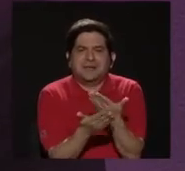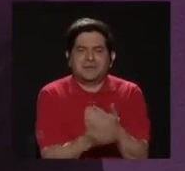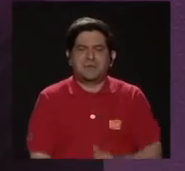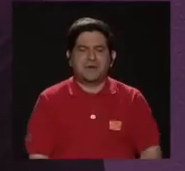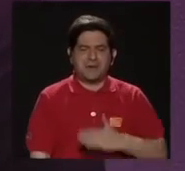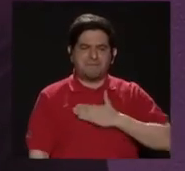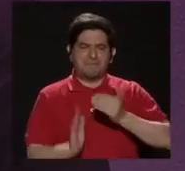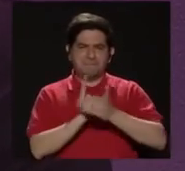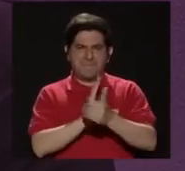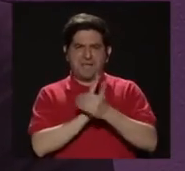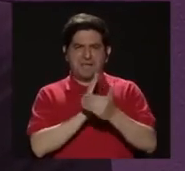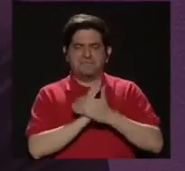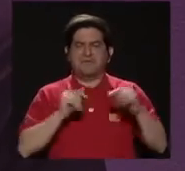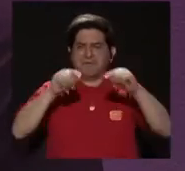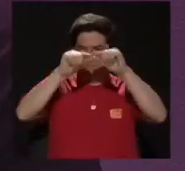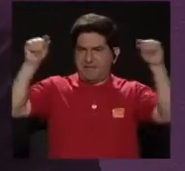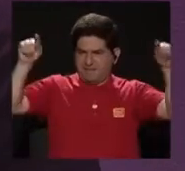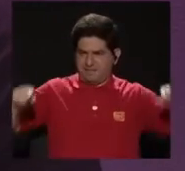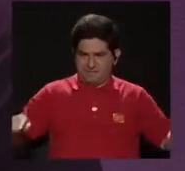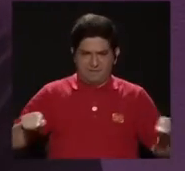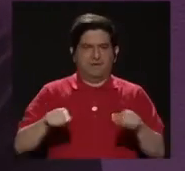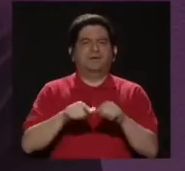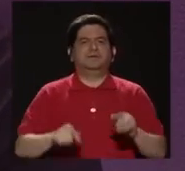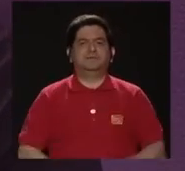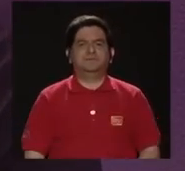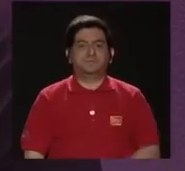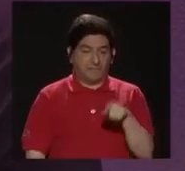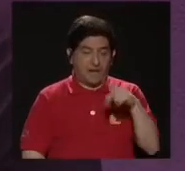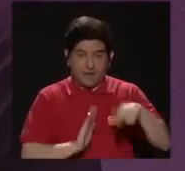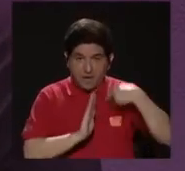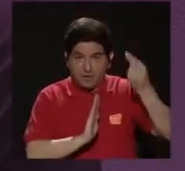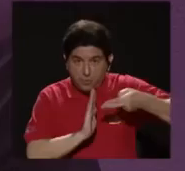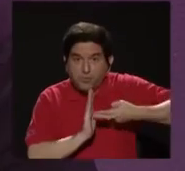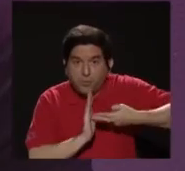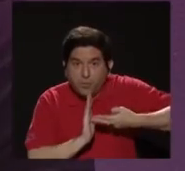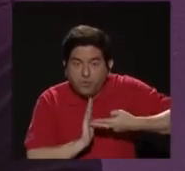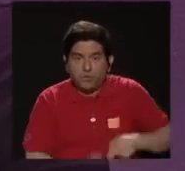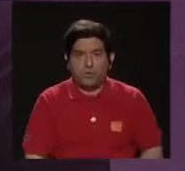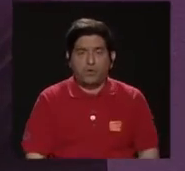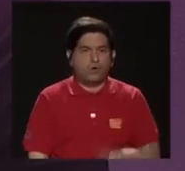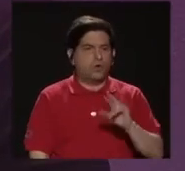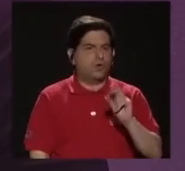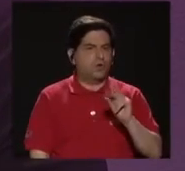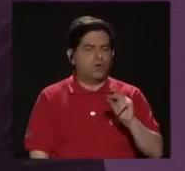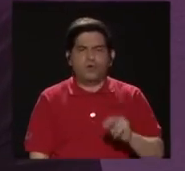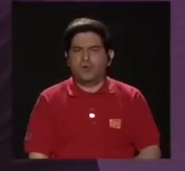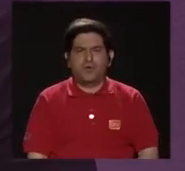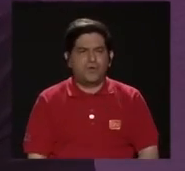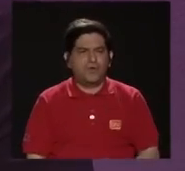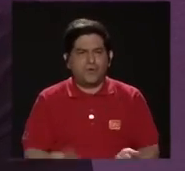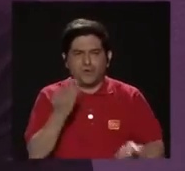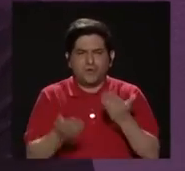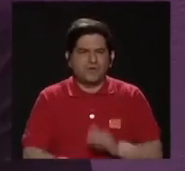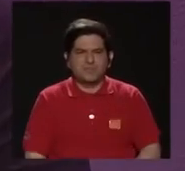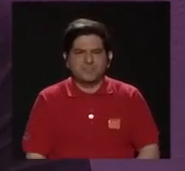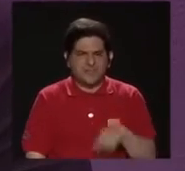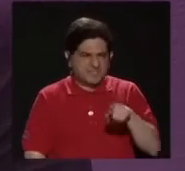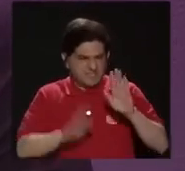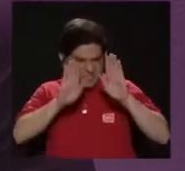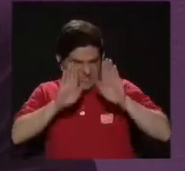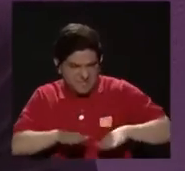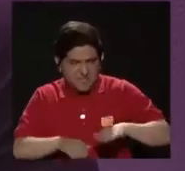mi capacidad ante la pantalla, este personaje no fue sometido, como el de Ana Clara,